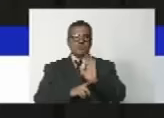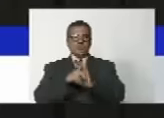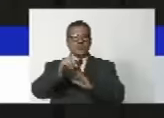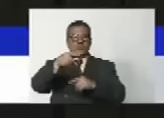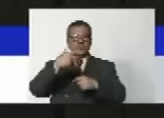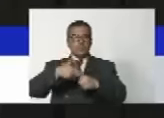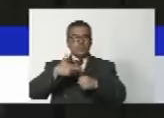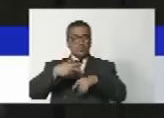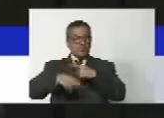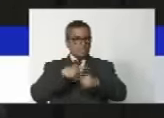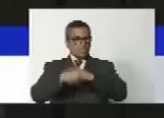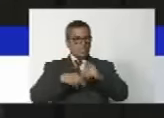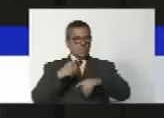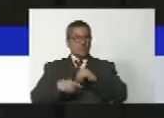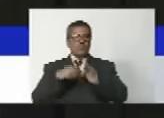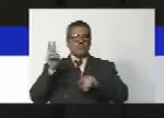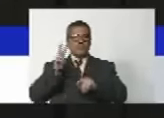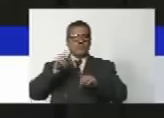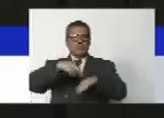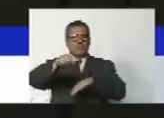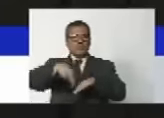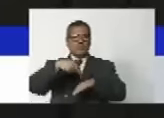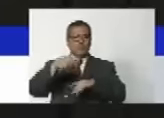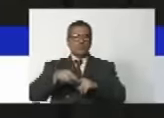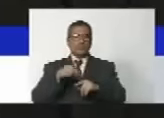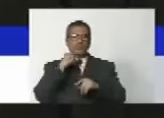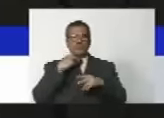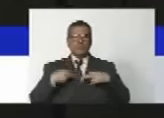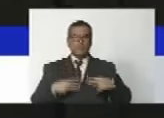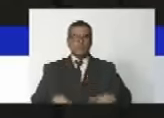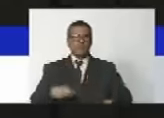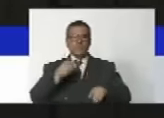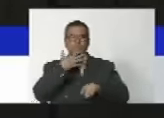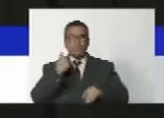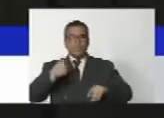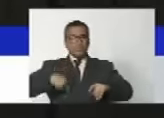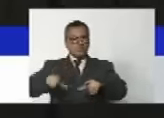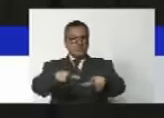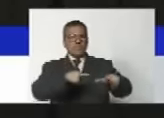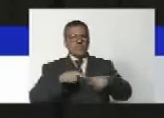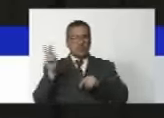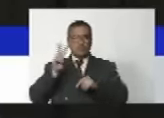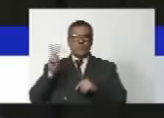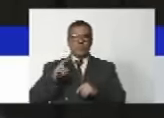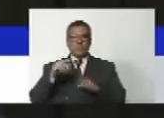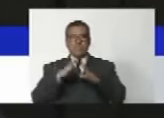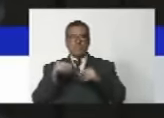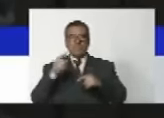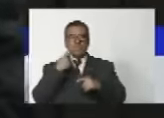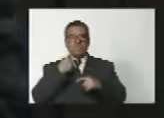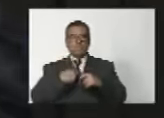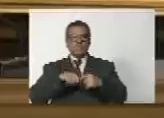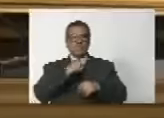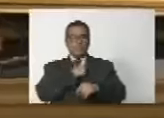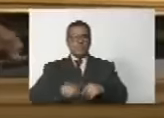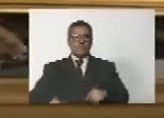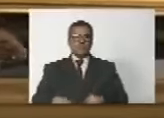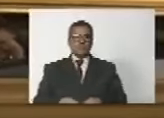producción petrolera y en el desarrollo del país nacional para la mejor calidad de vida y mejor calidad de los sueldos de todos los venezolanos. Es todo, señor presidente.